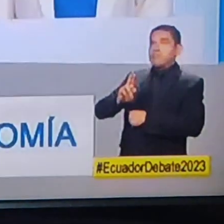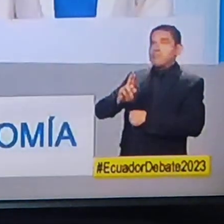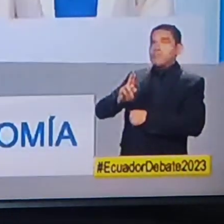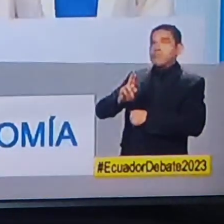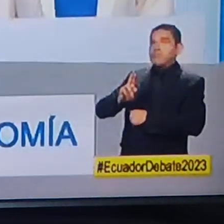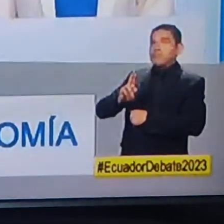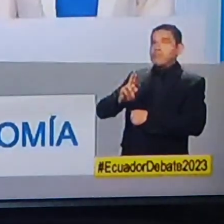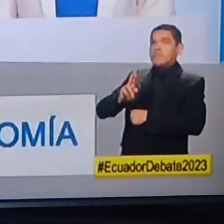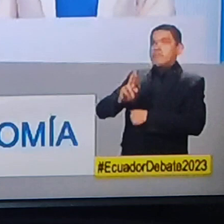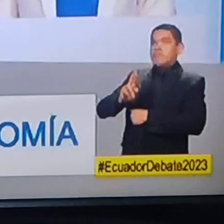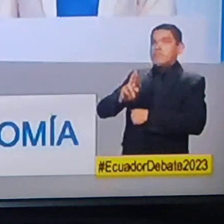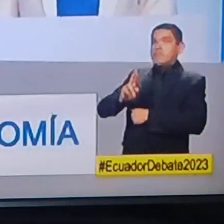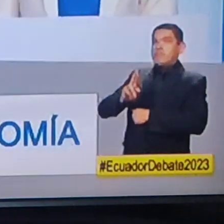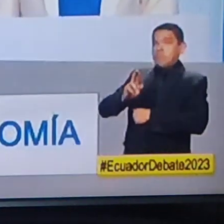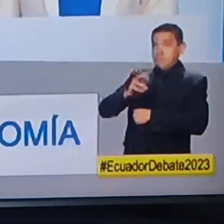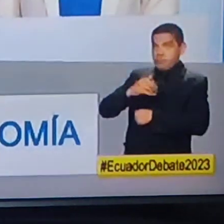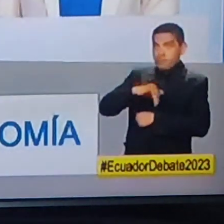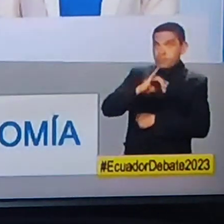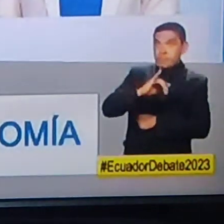Adelante.